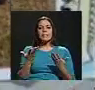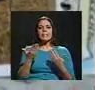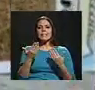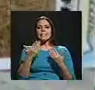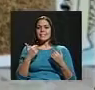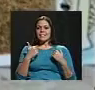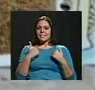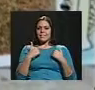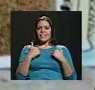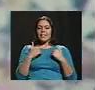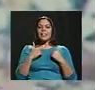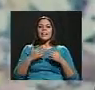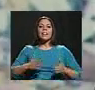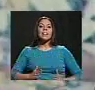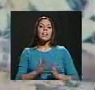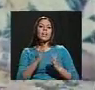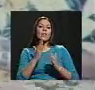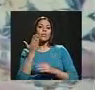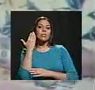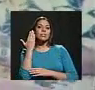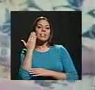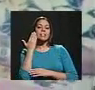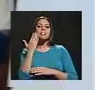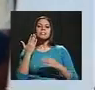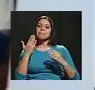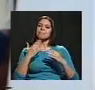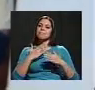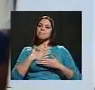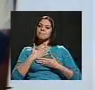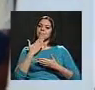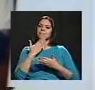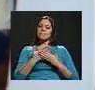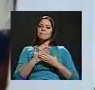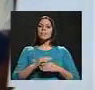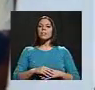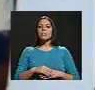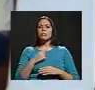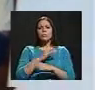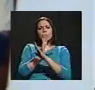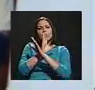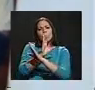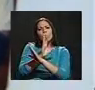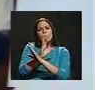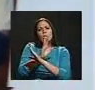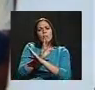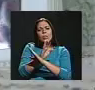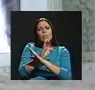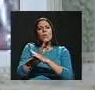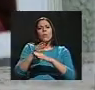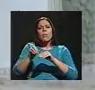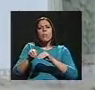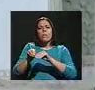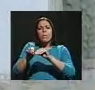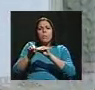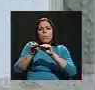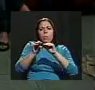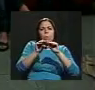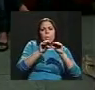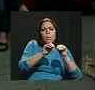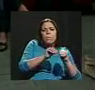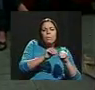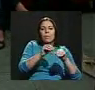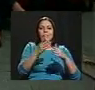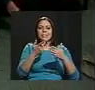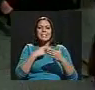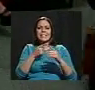reto agradable de superar. Con sumo cuidado y dedicación, supo cuidar a sus hijos durante las noches, cuando apenas eran unos